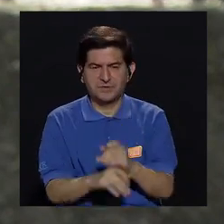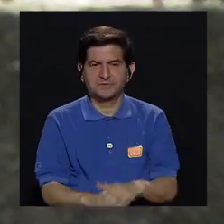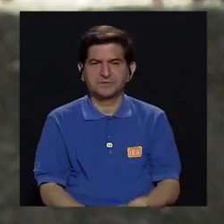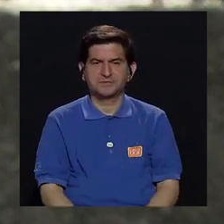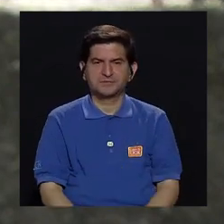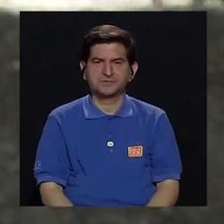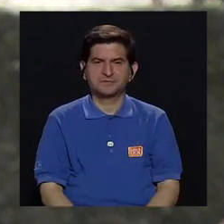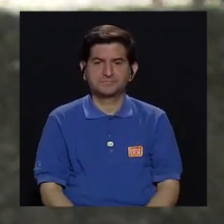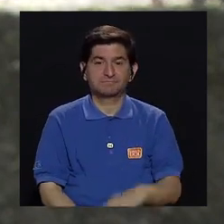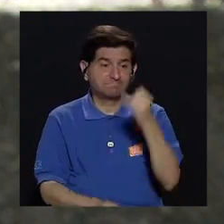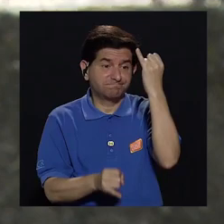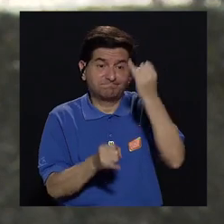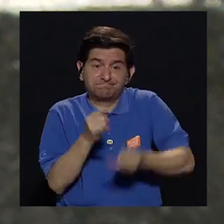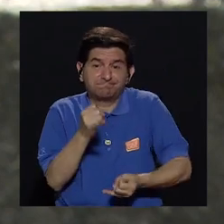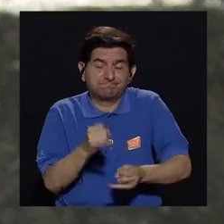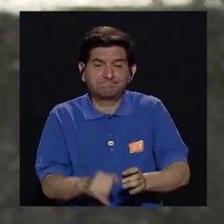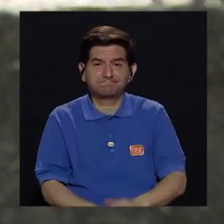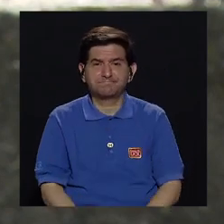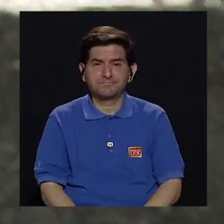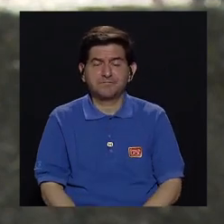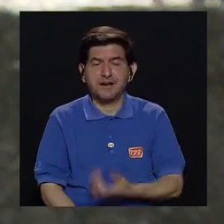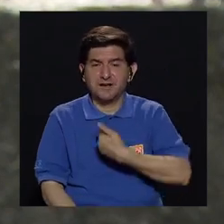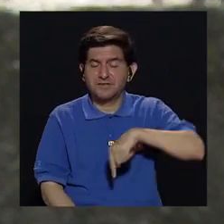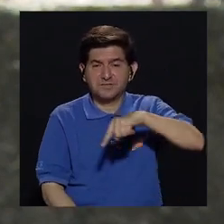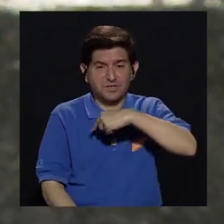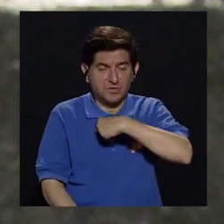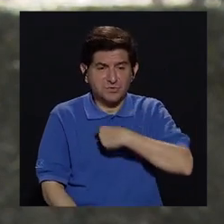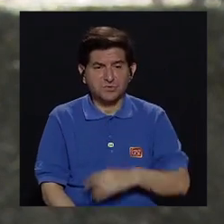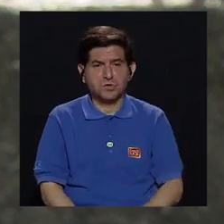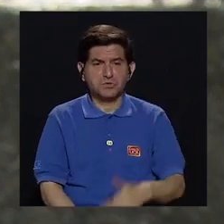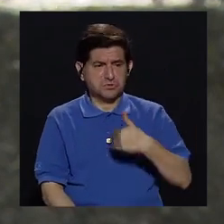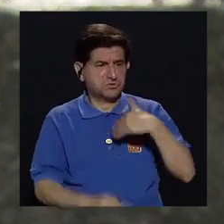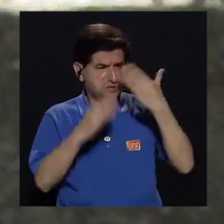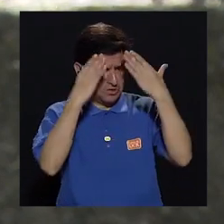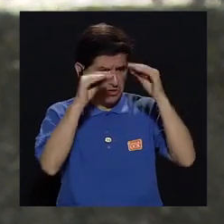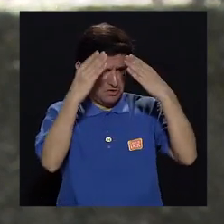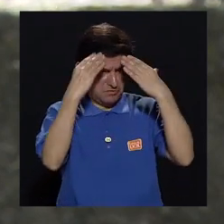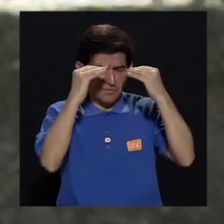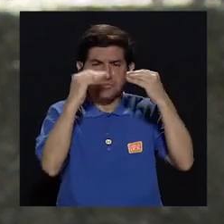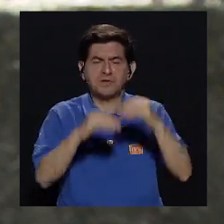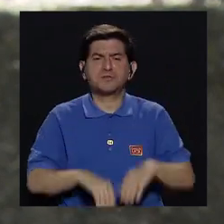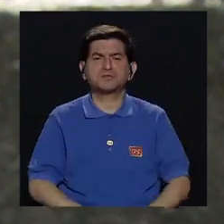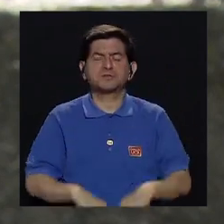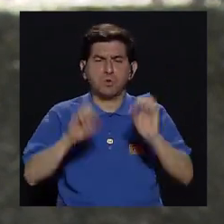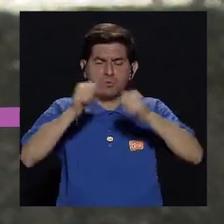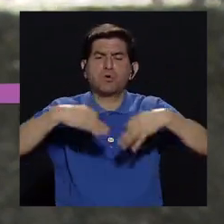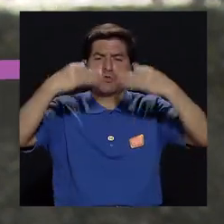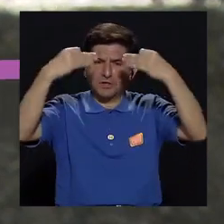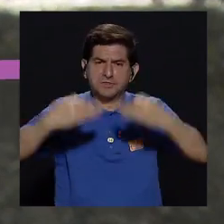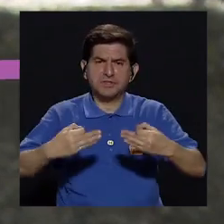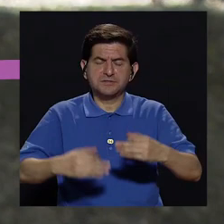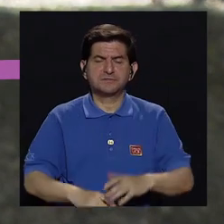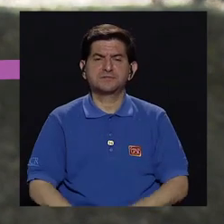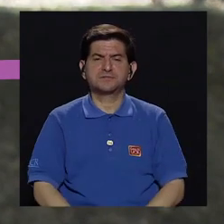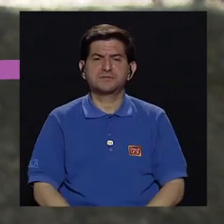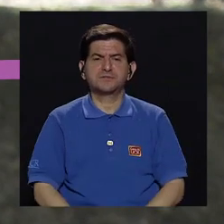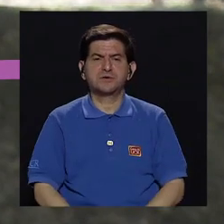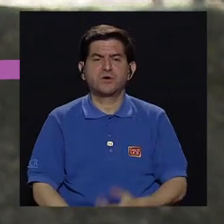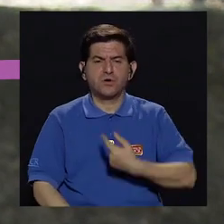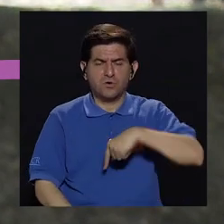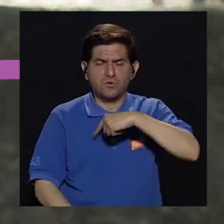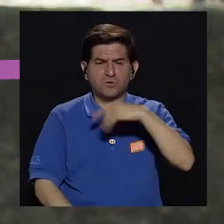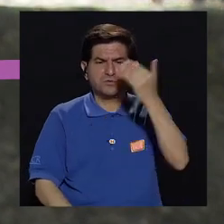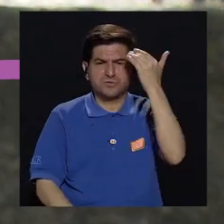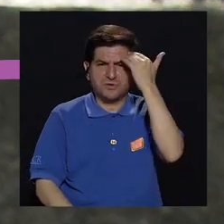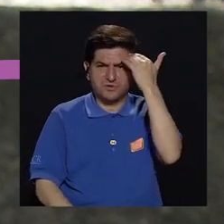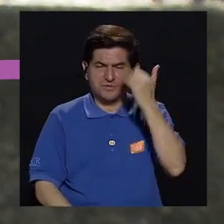porque al final de cuentas, si tenemos los datos, podemos tomar decisiones con esos datos, podemos